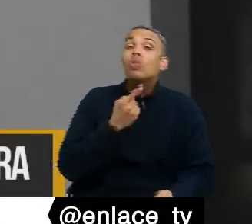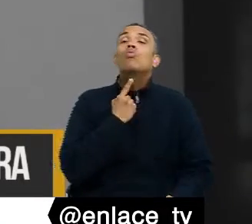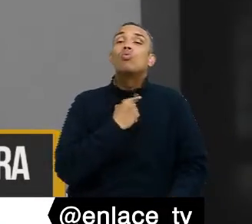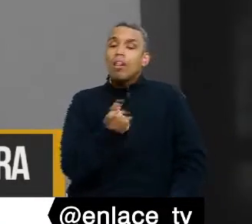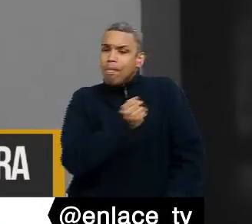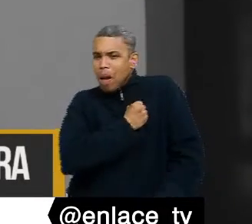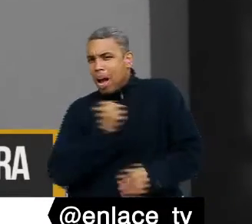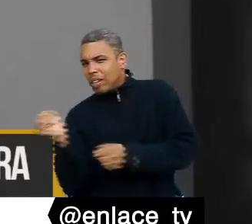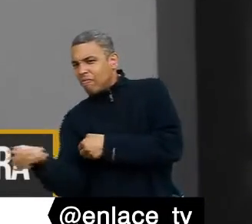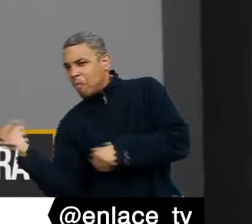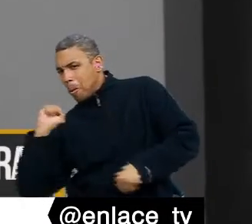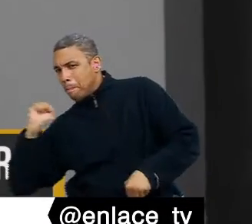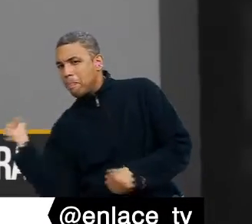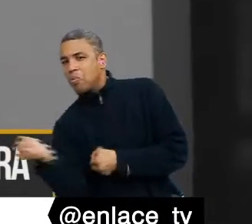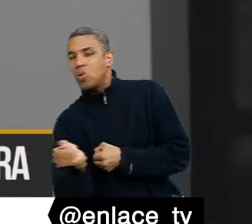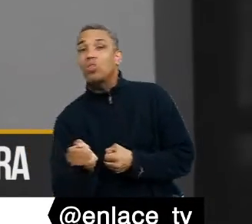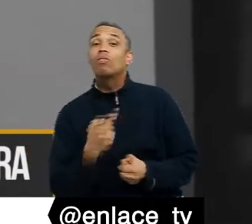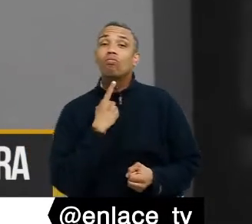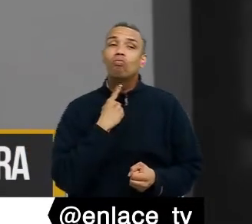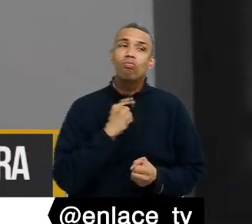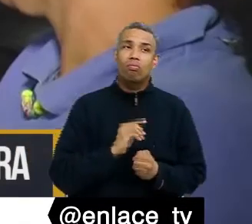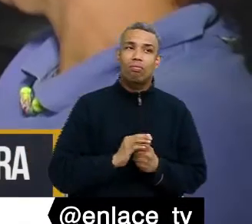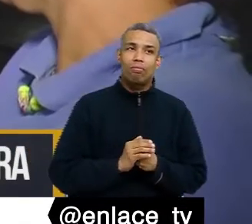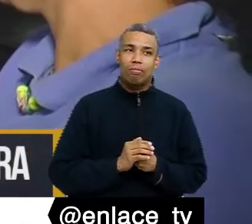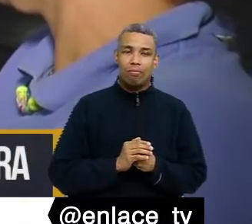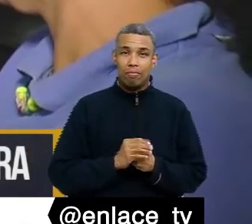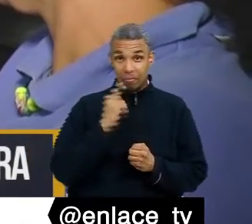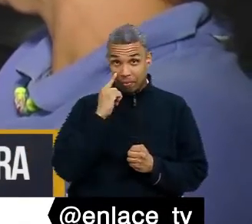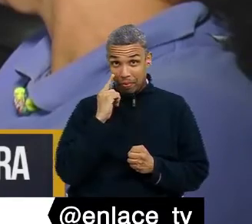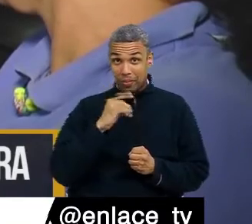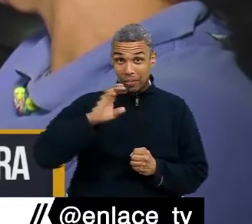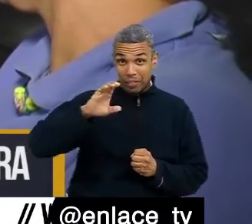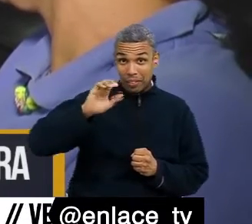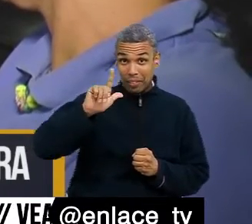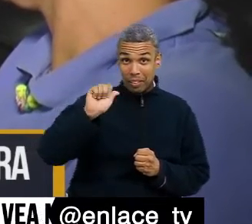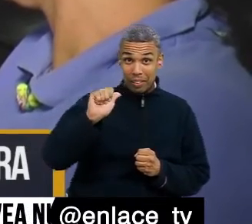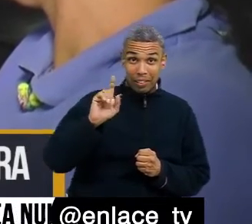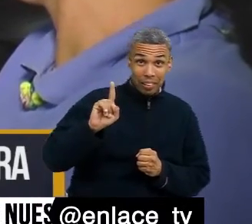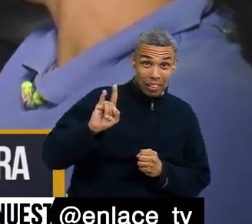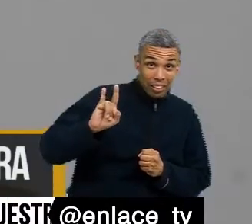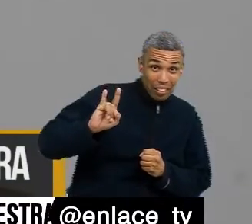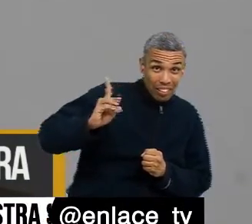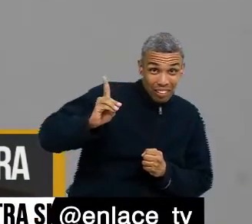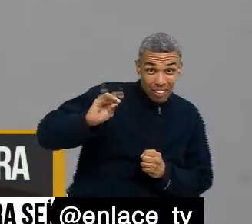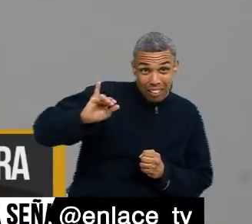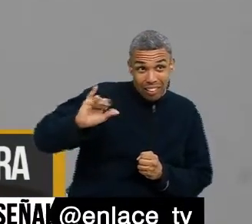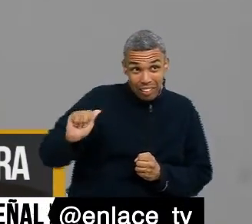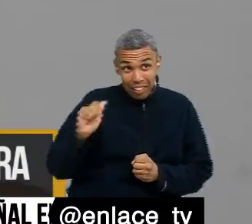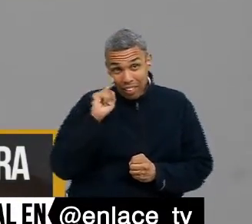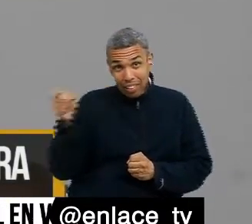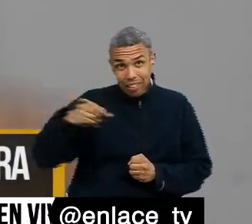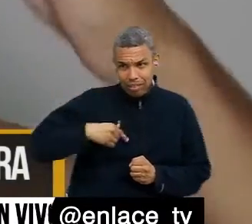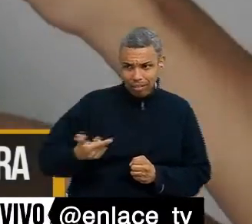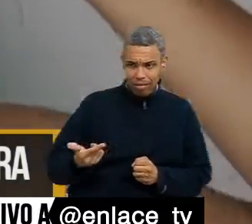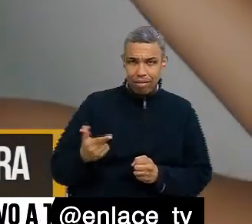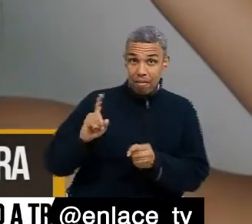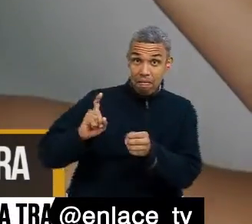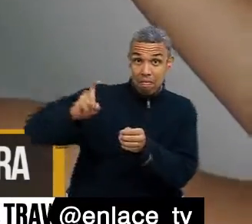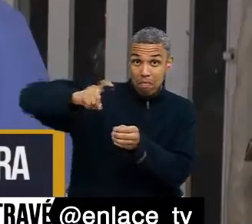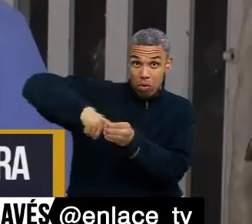su hija Claudia Quintero Miranda el motivo de orgullo de la familia debido a su participación con la Selección Colombia campeona